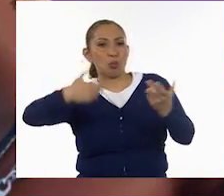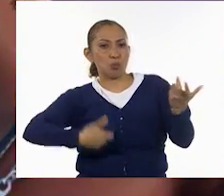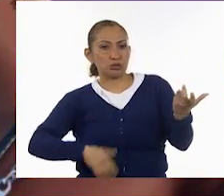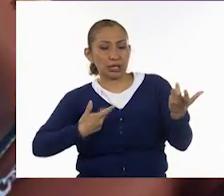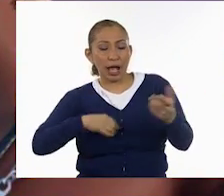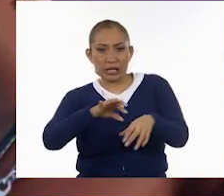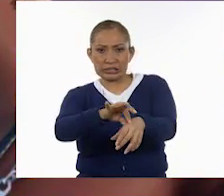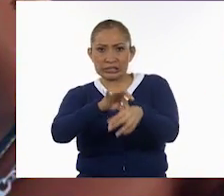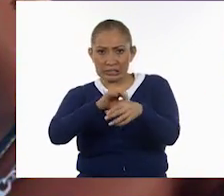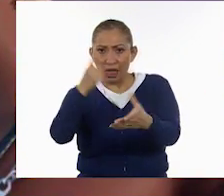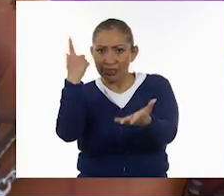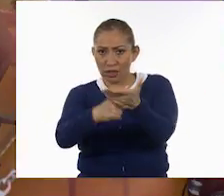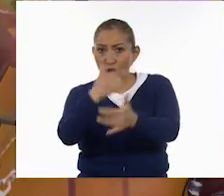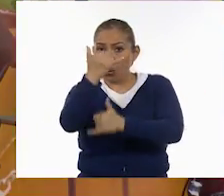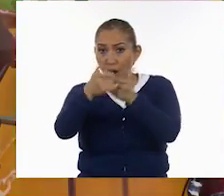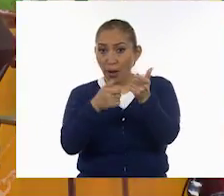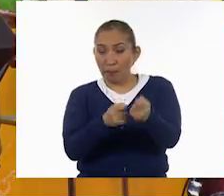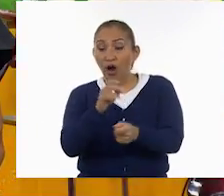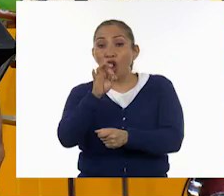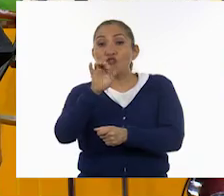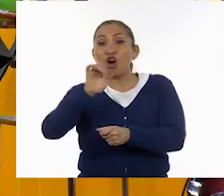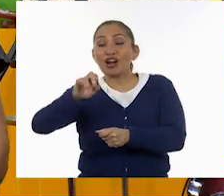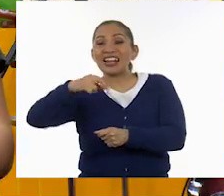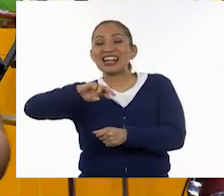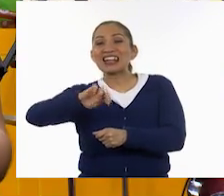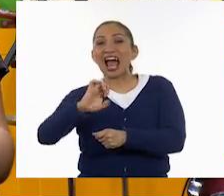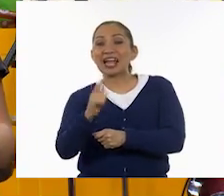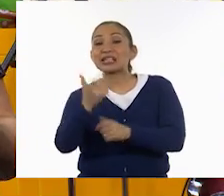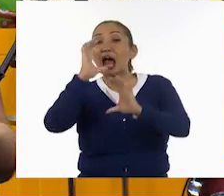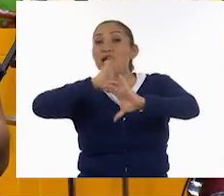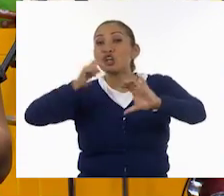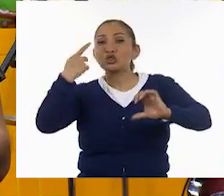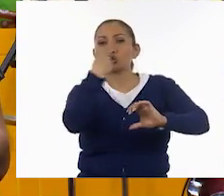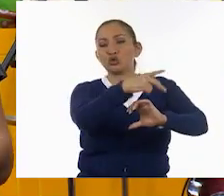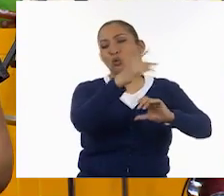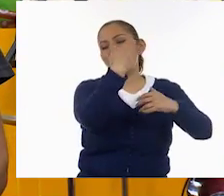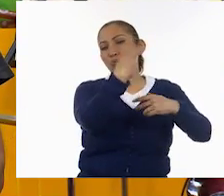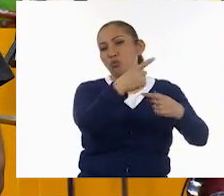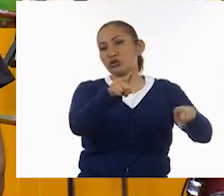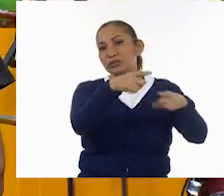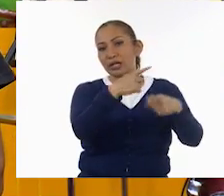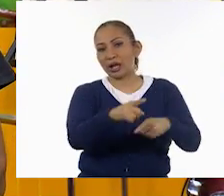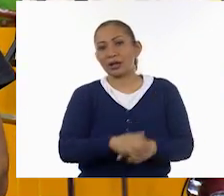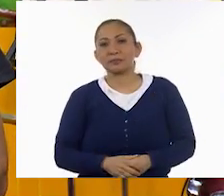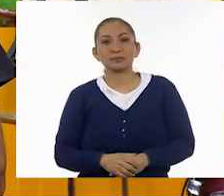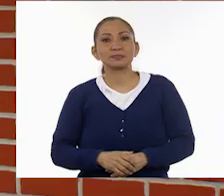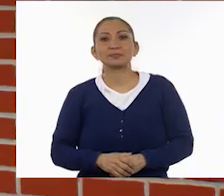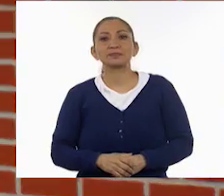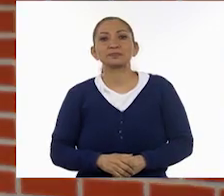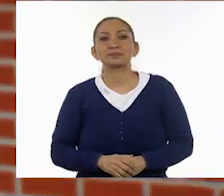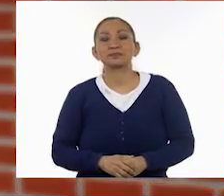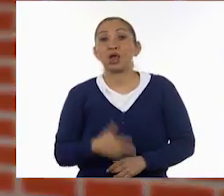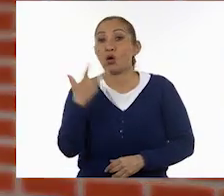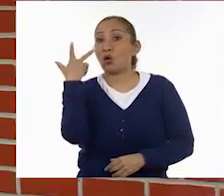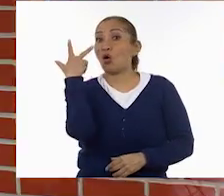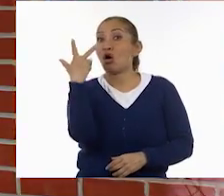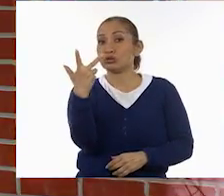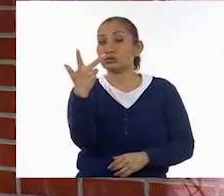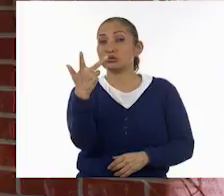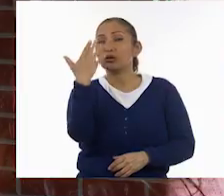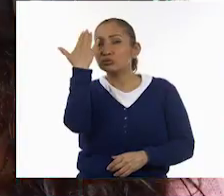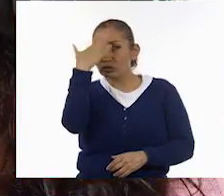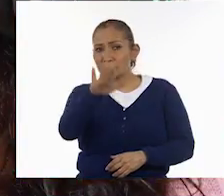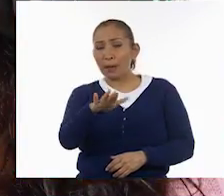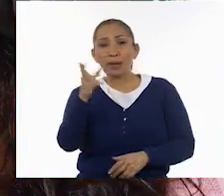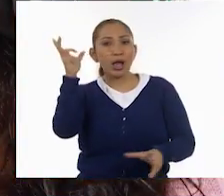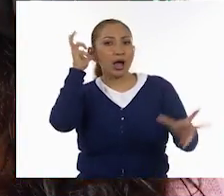vivo dentro del videojuego Fortnite, basados en canciones de su álbum Astro World. 8. ¿Sabías